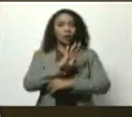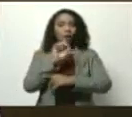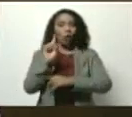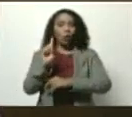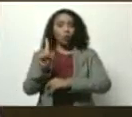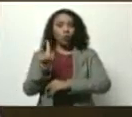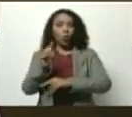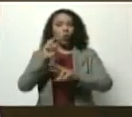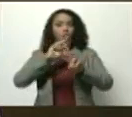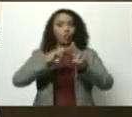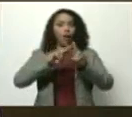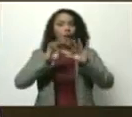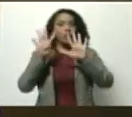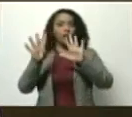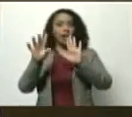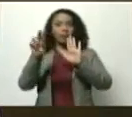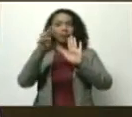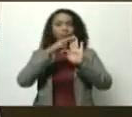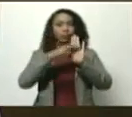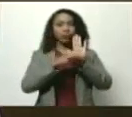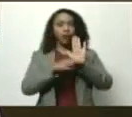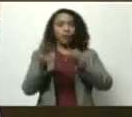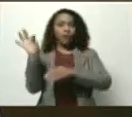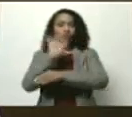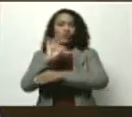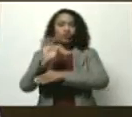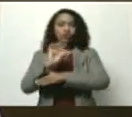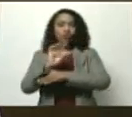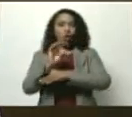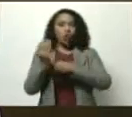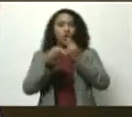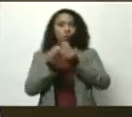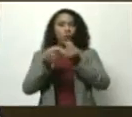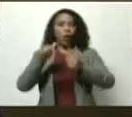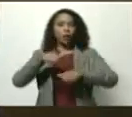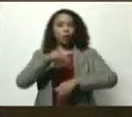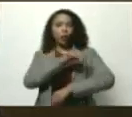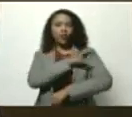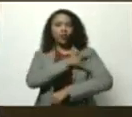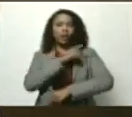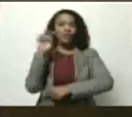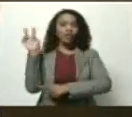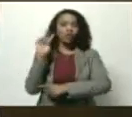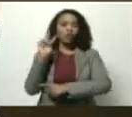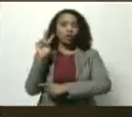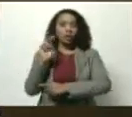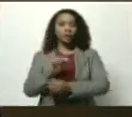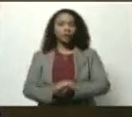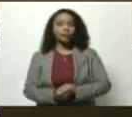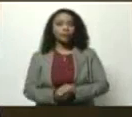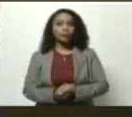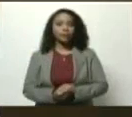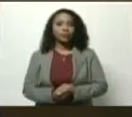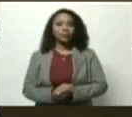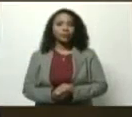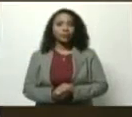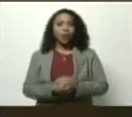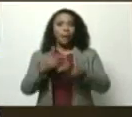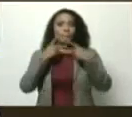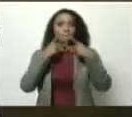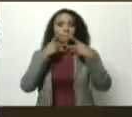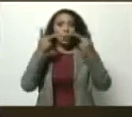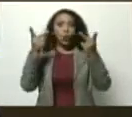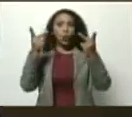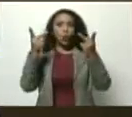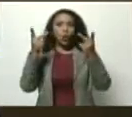9 del reglamento de organización y funcionamiento de la universidad venezolana de los hidrocarburos publicado en gaceta